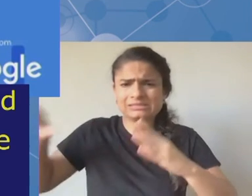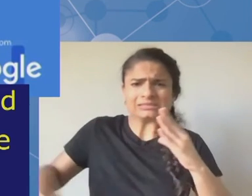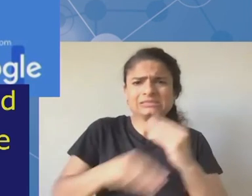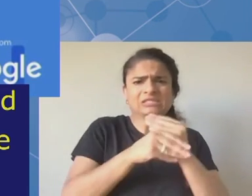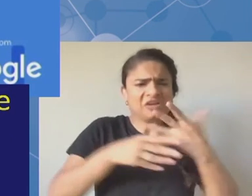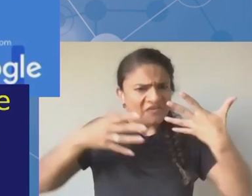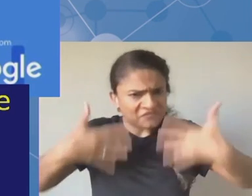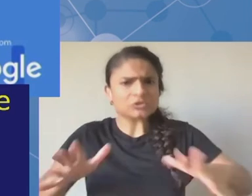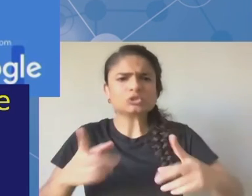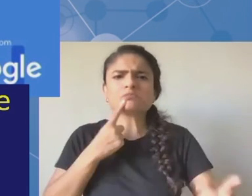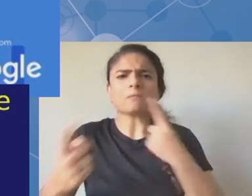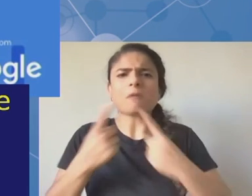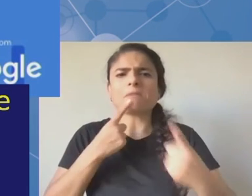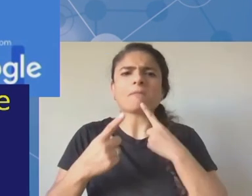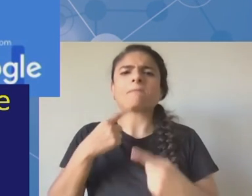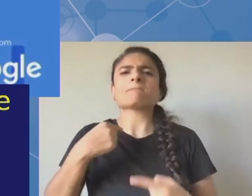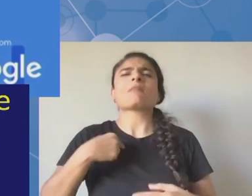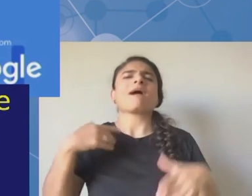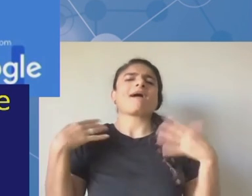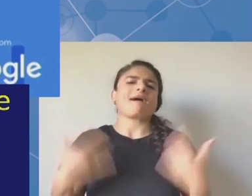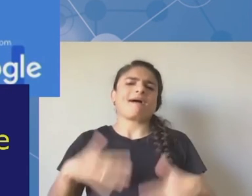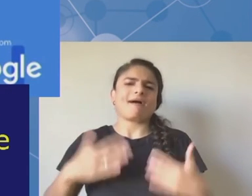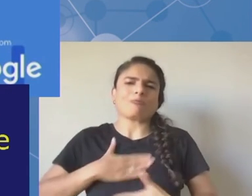los derechos de los pueblos indígenas.